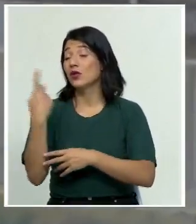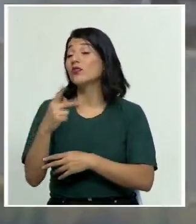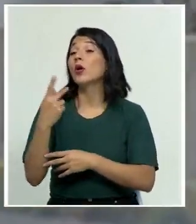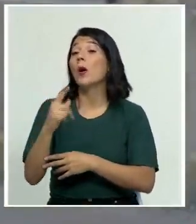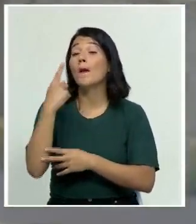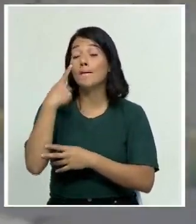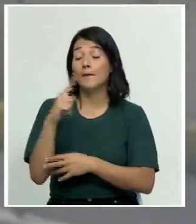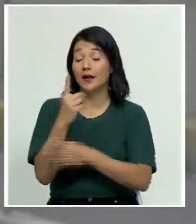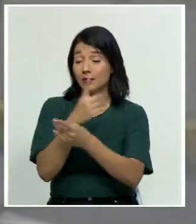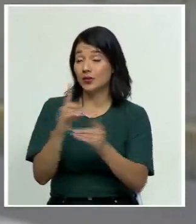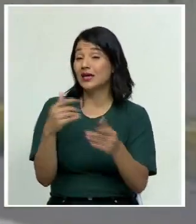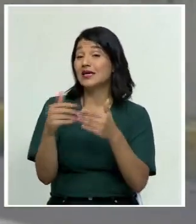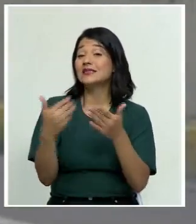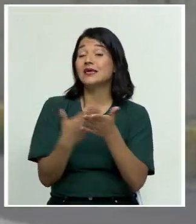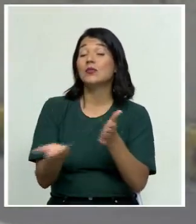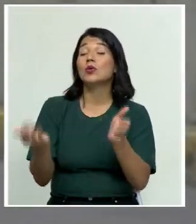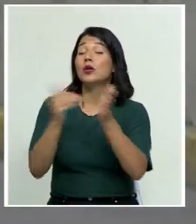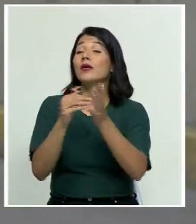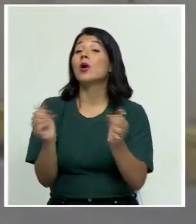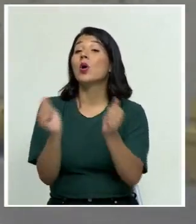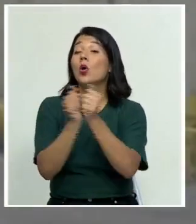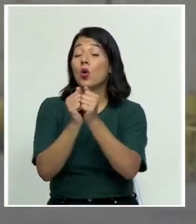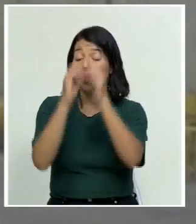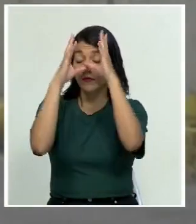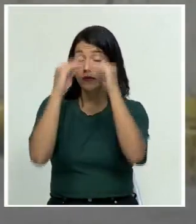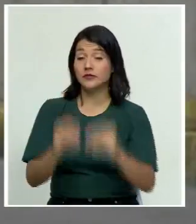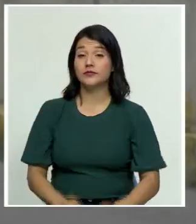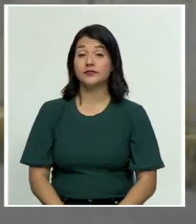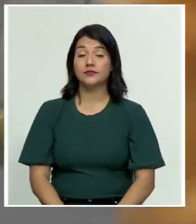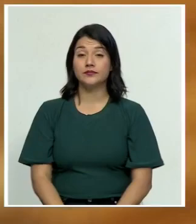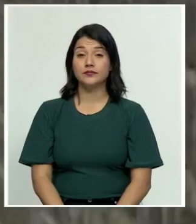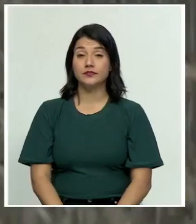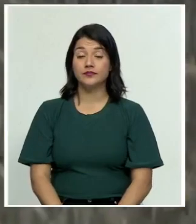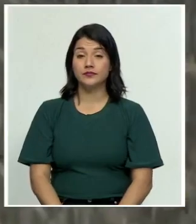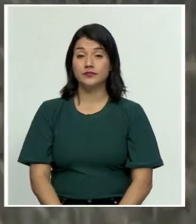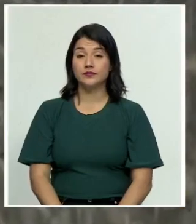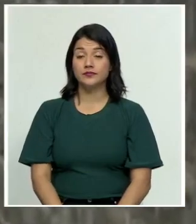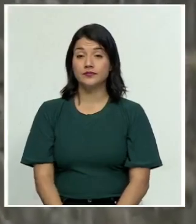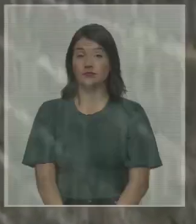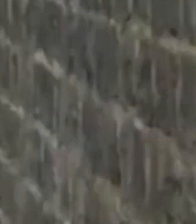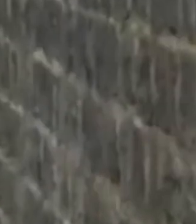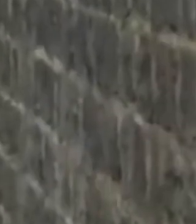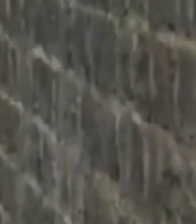para la democracia. Ya casi volvemos con el detalle de estas y otras noticias del mundo.